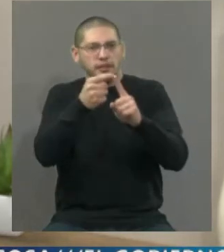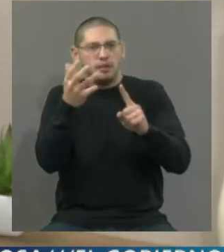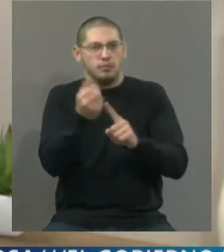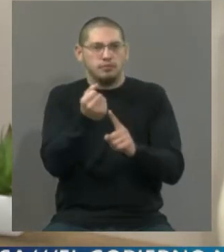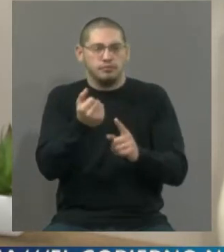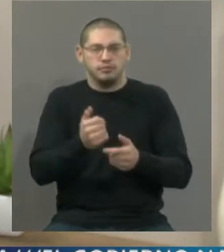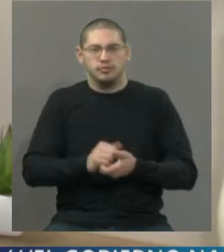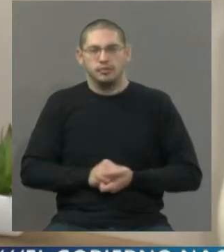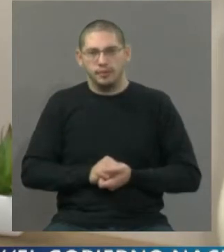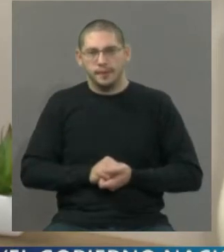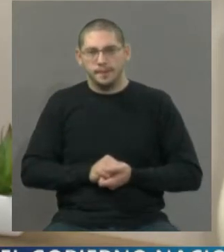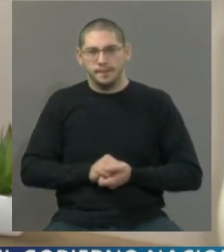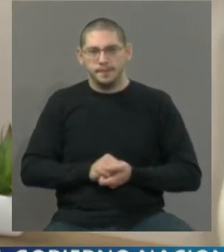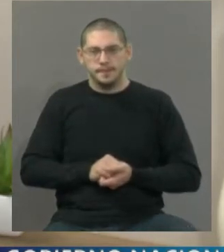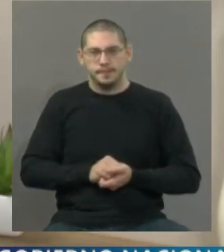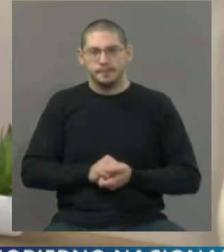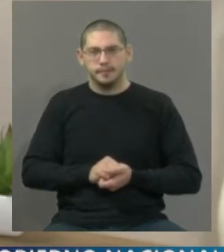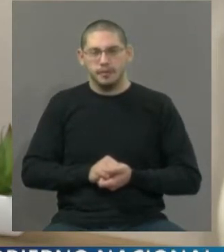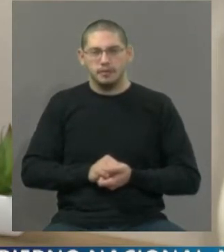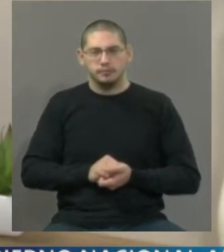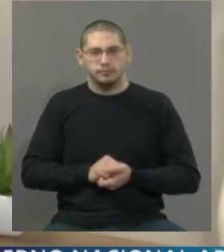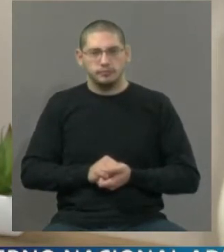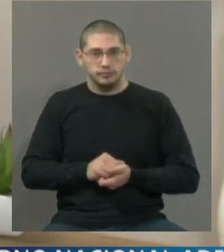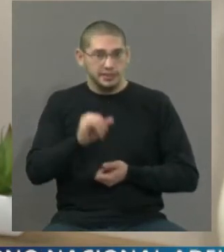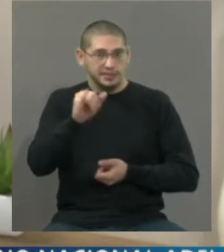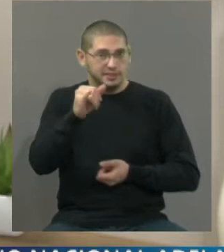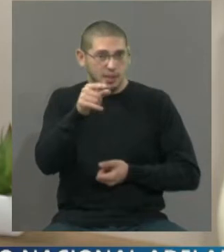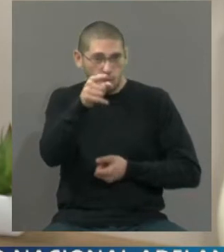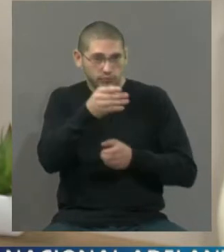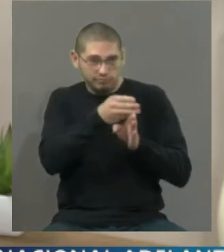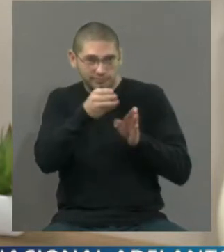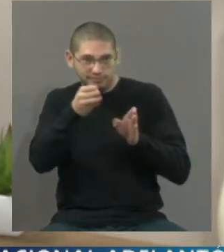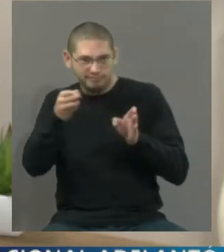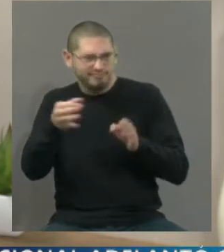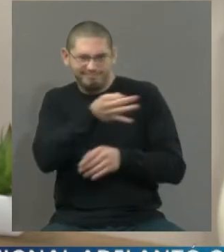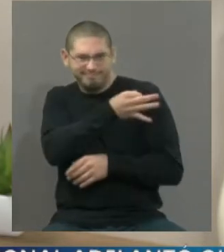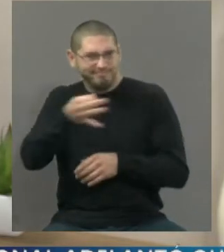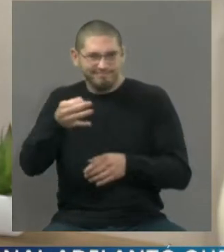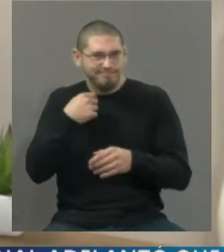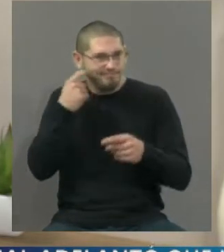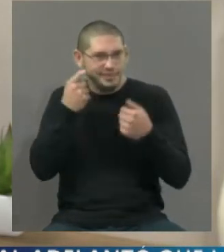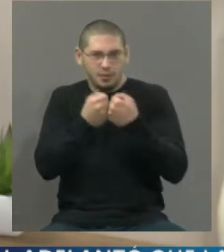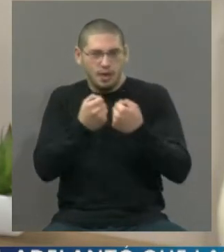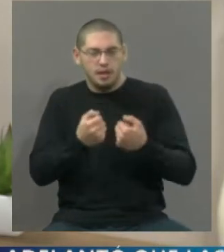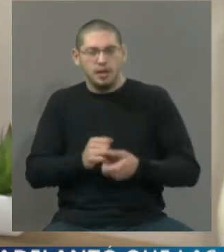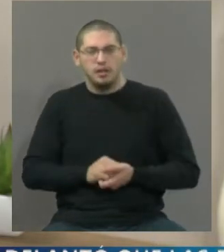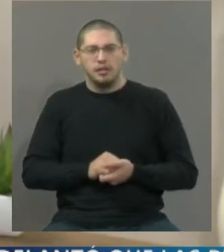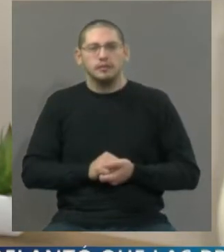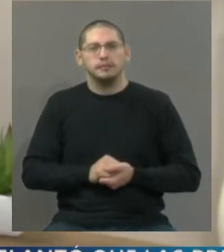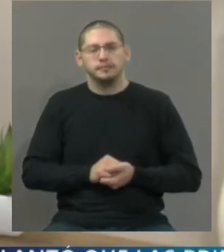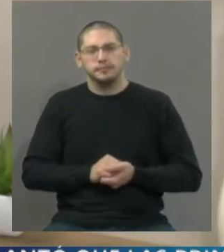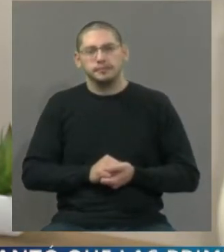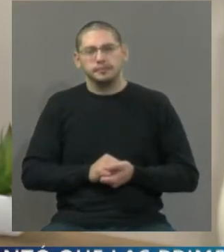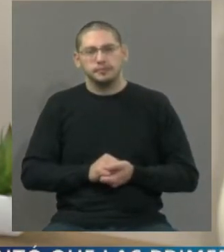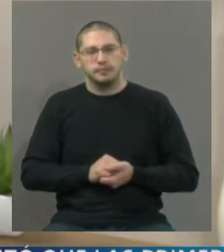trazado. Sí, sí, total. Todo lo que dijiste me pareció genial. Y acá es donde yo te digo que es